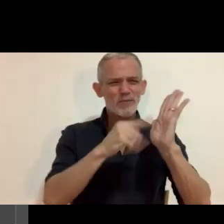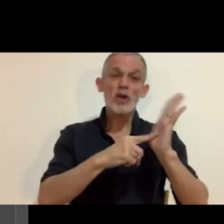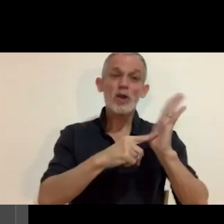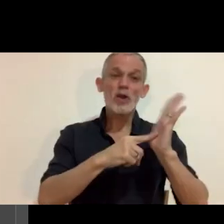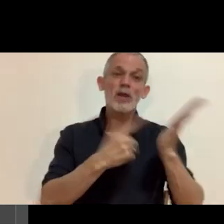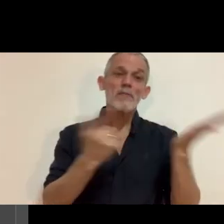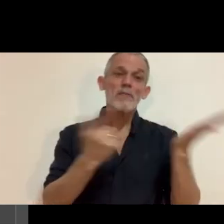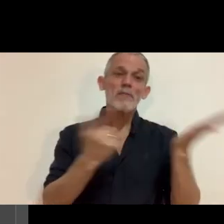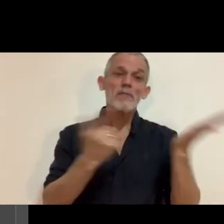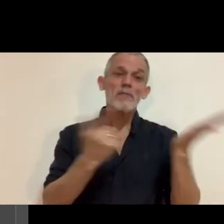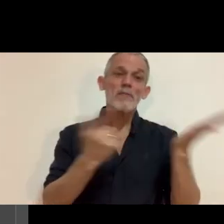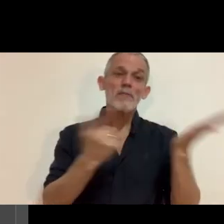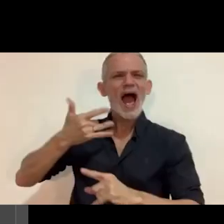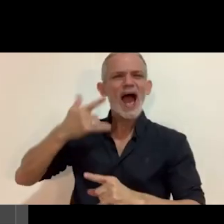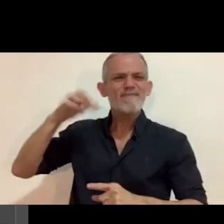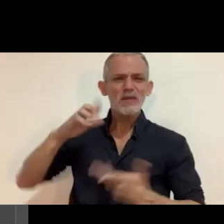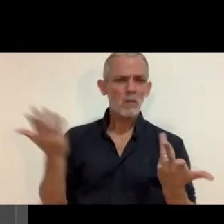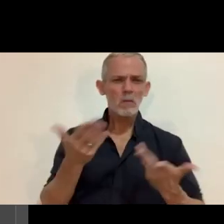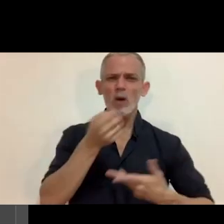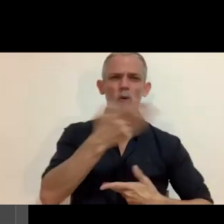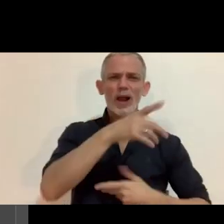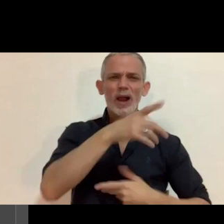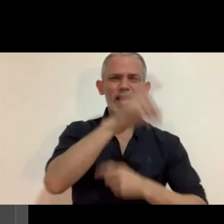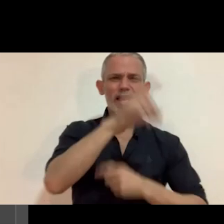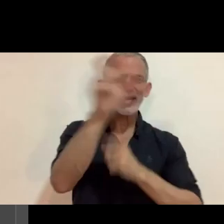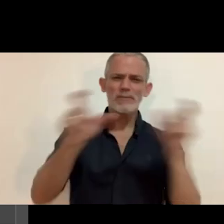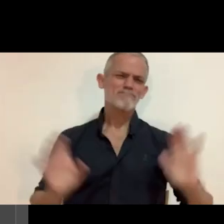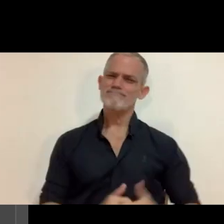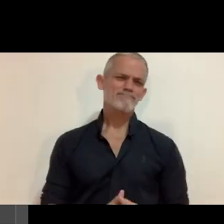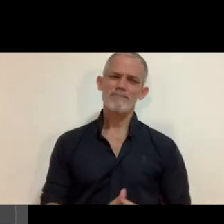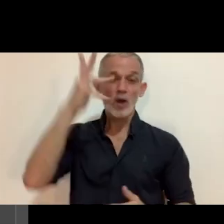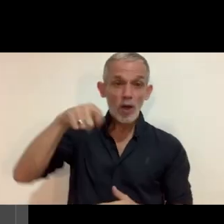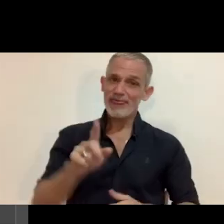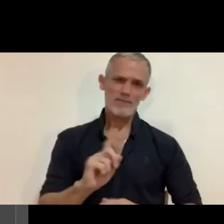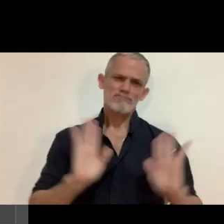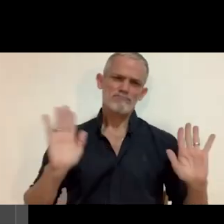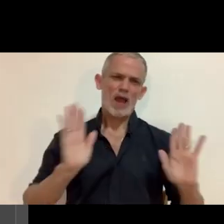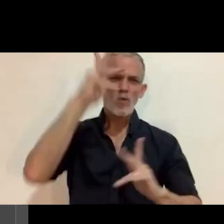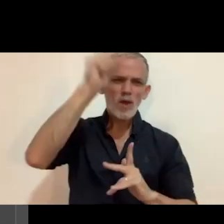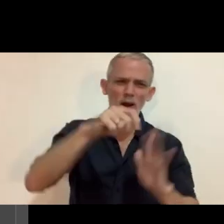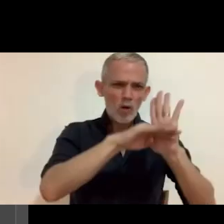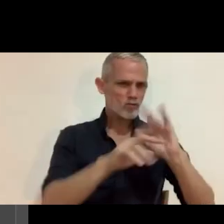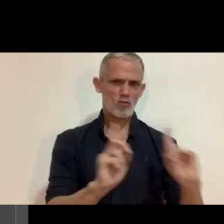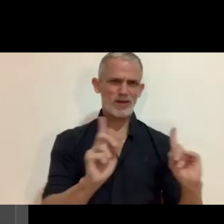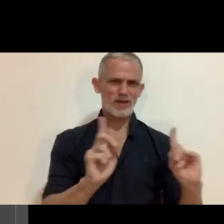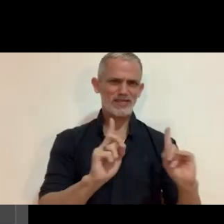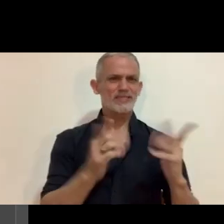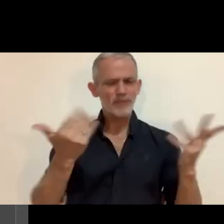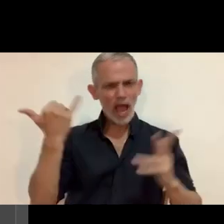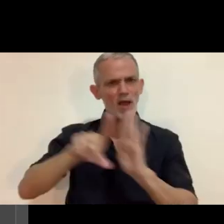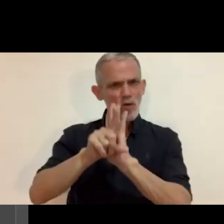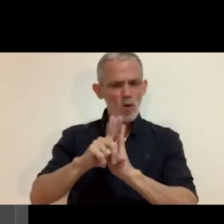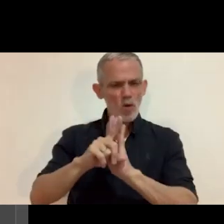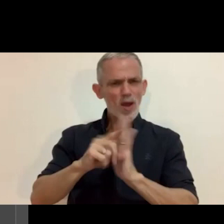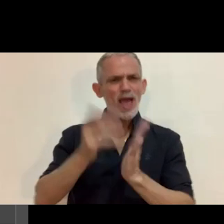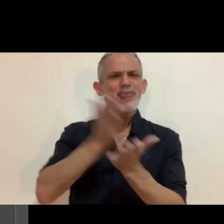es una norma que tenga que aplicar el juez. Fíjense que hasta hay jurisprudencia del derecho penal económico de